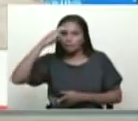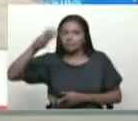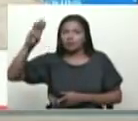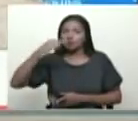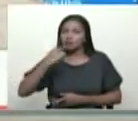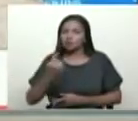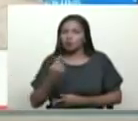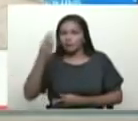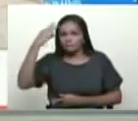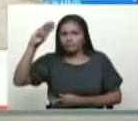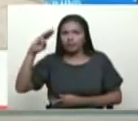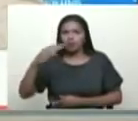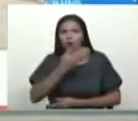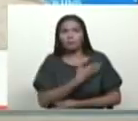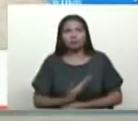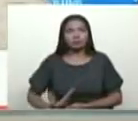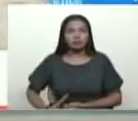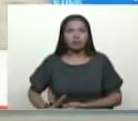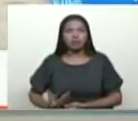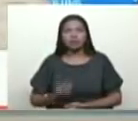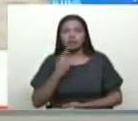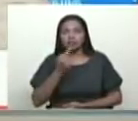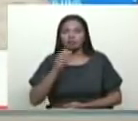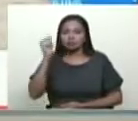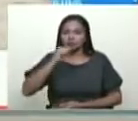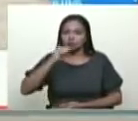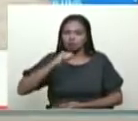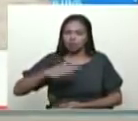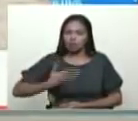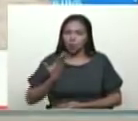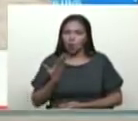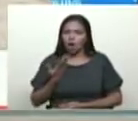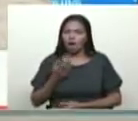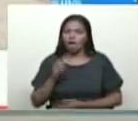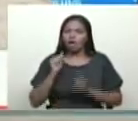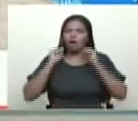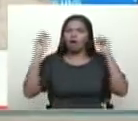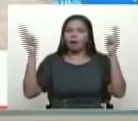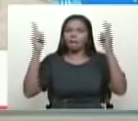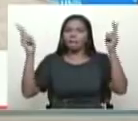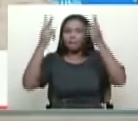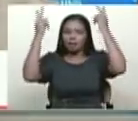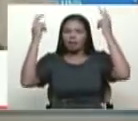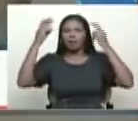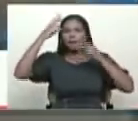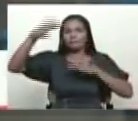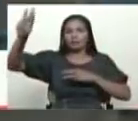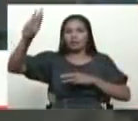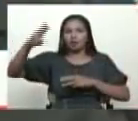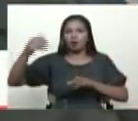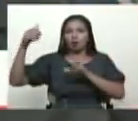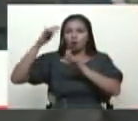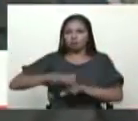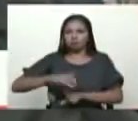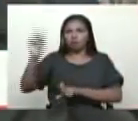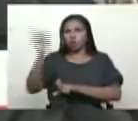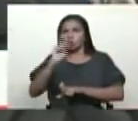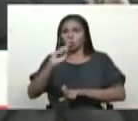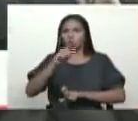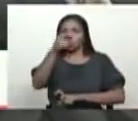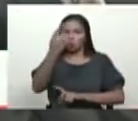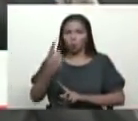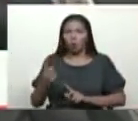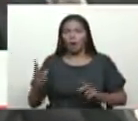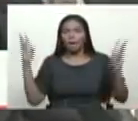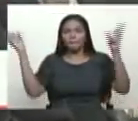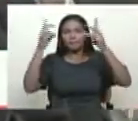digo a México y le digo al presidente López Obrador, sí se puede, arriba México, no te dejes México, que viva